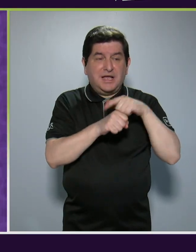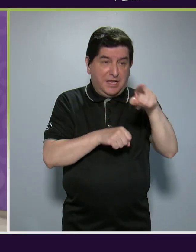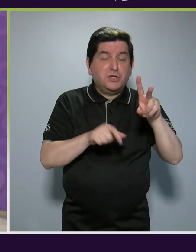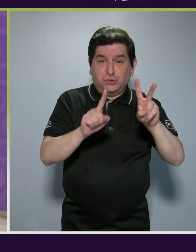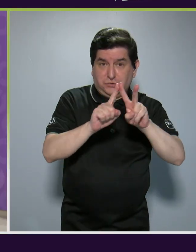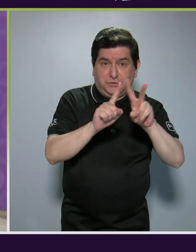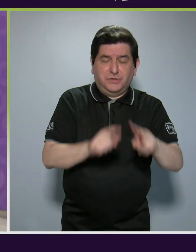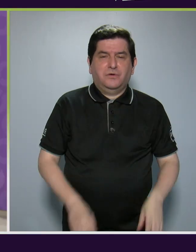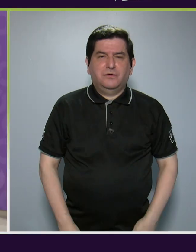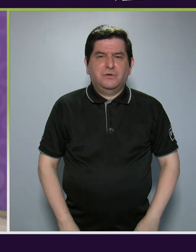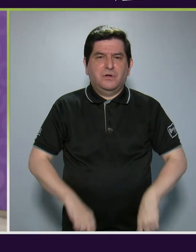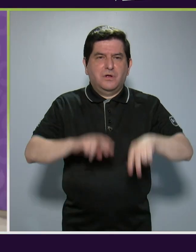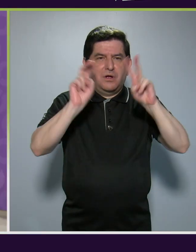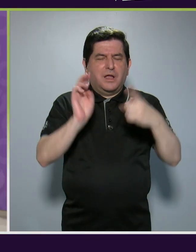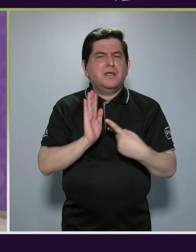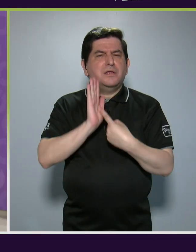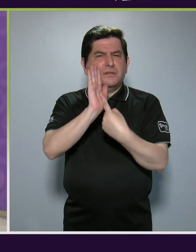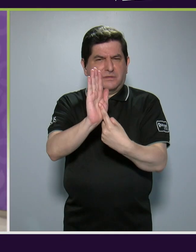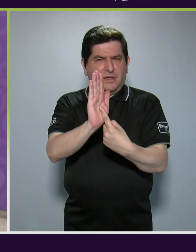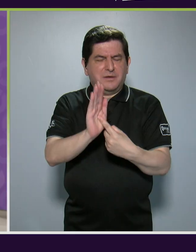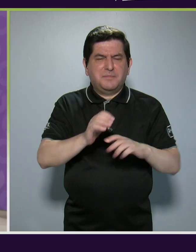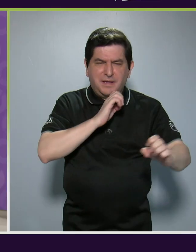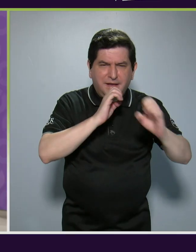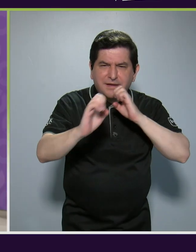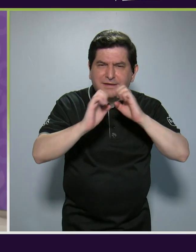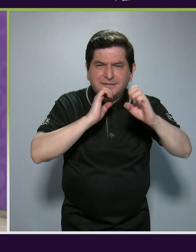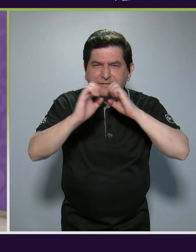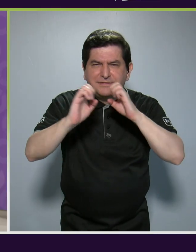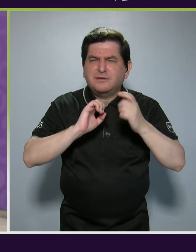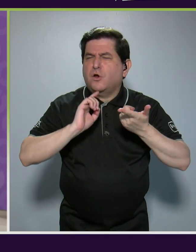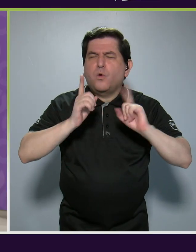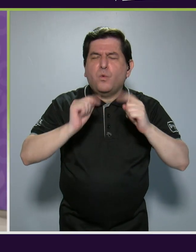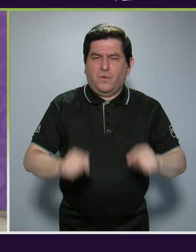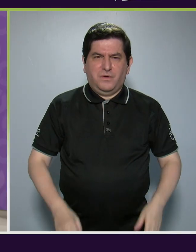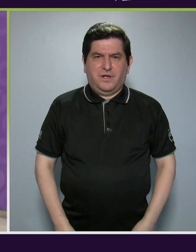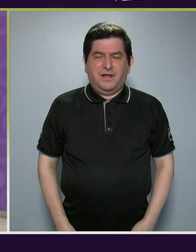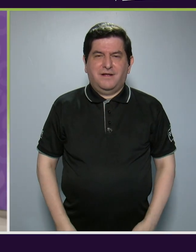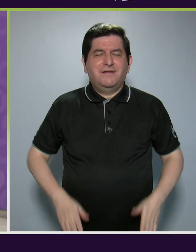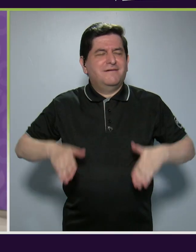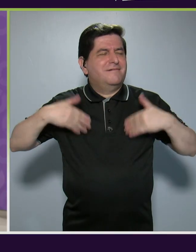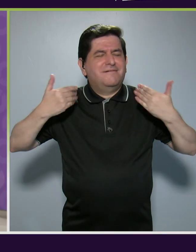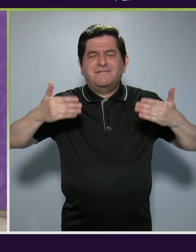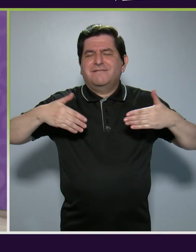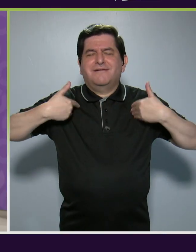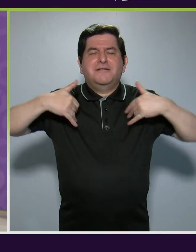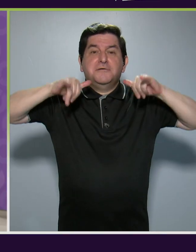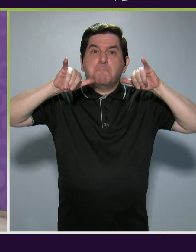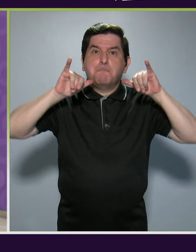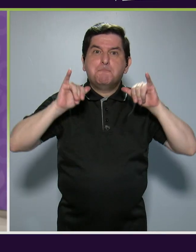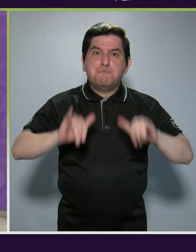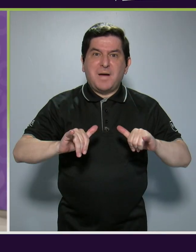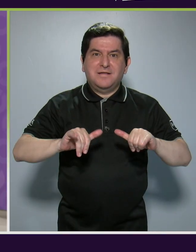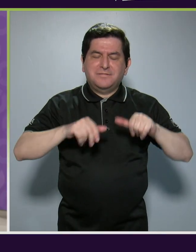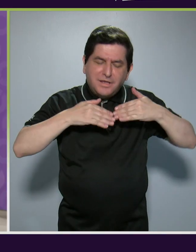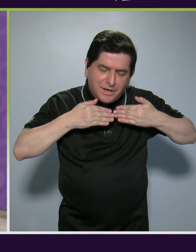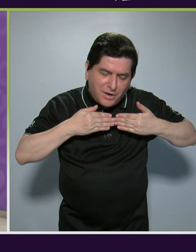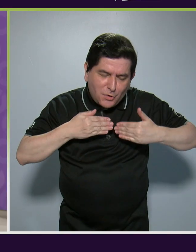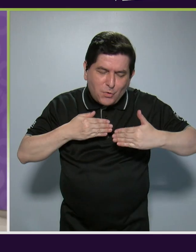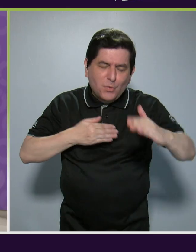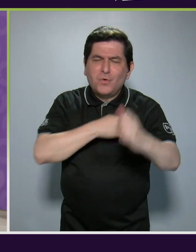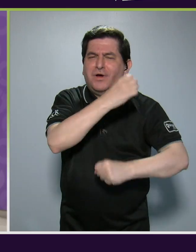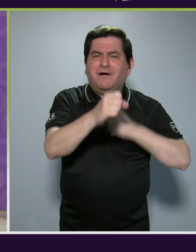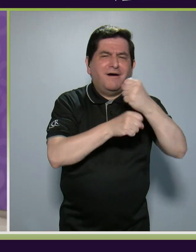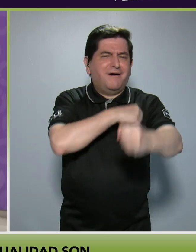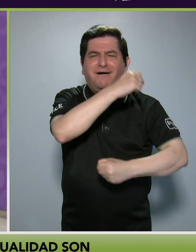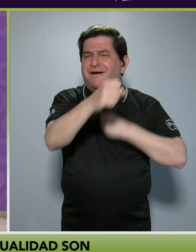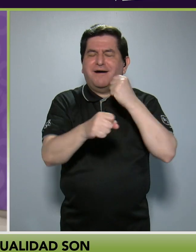y un tema que rescatábamos de esas entrevistas es la alegría que han mantenido a lo largo de todos los años.